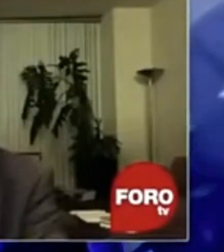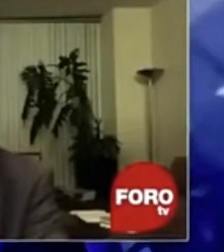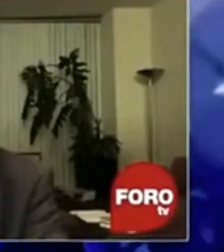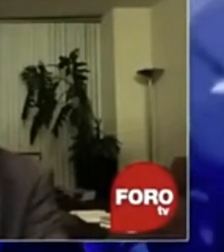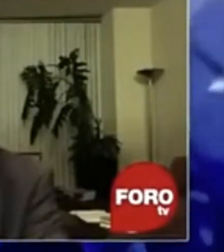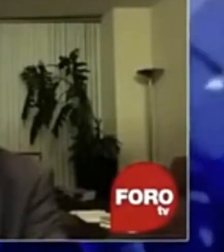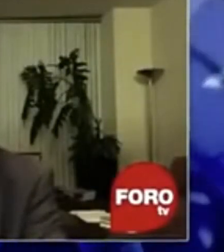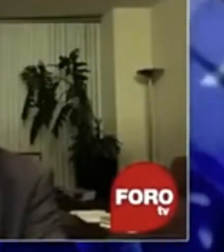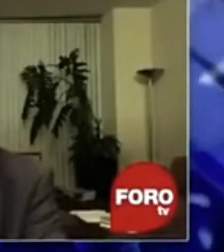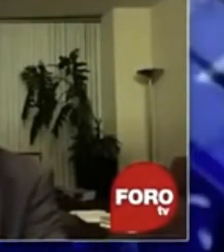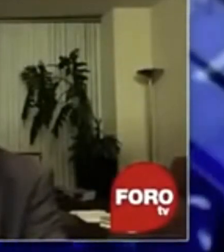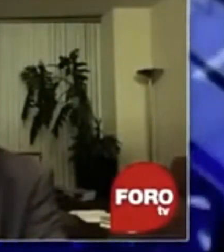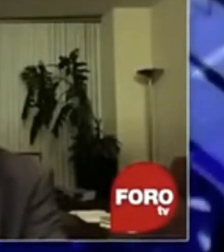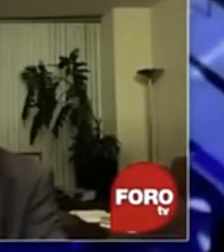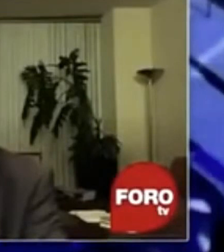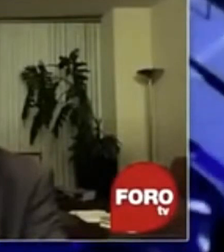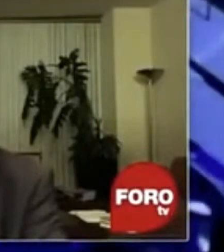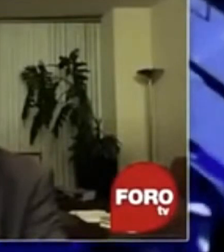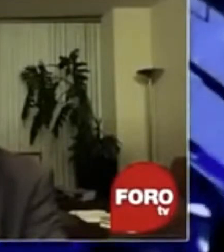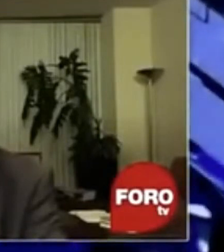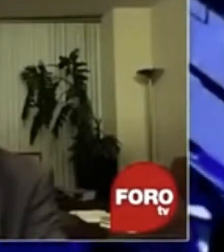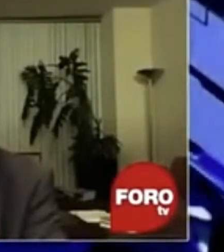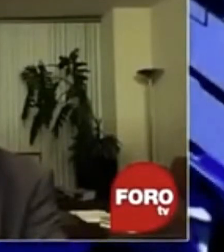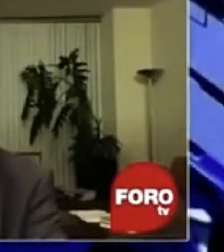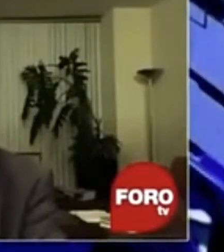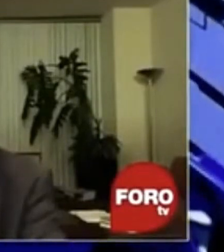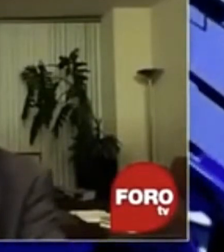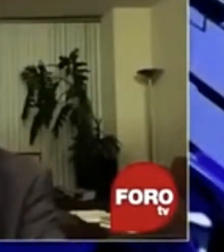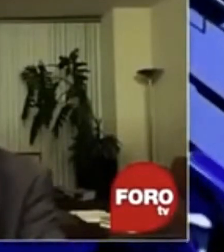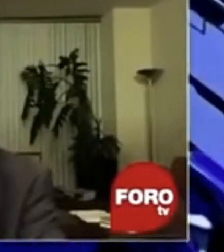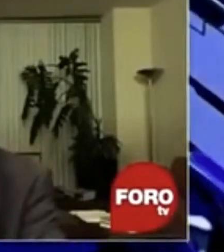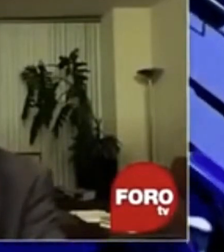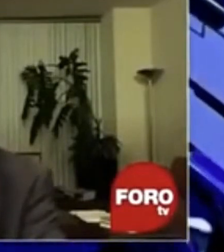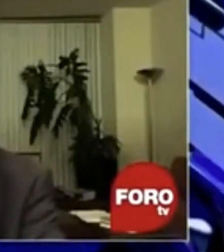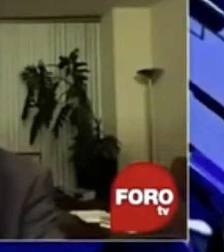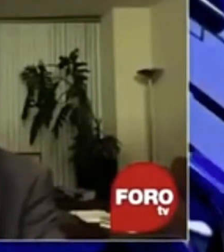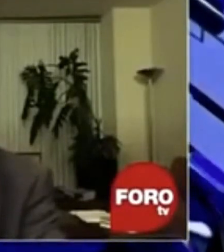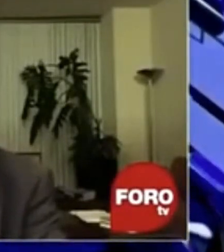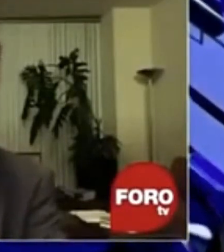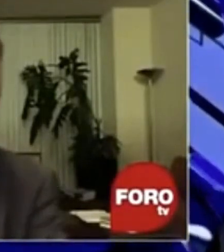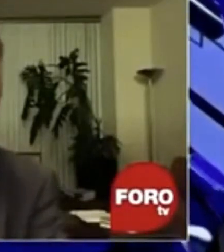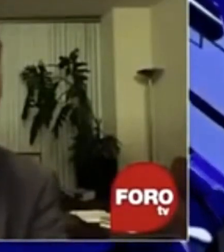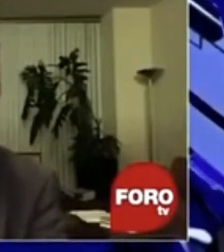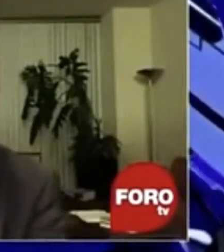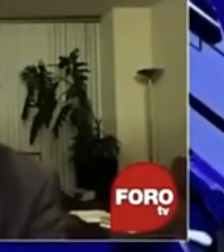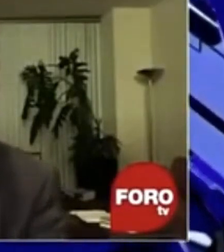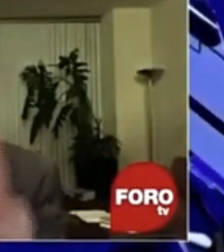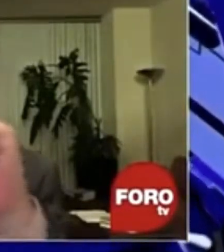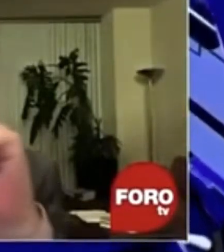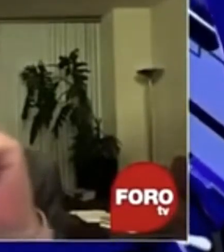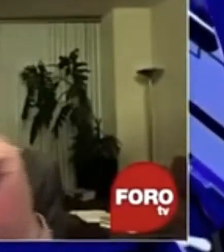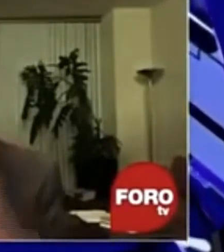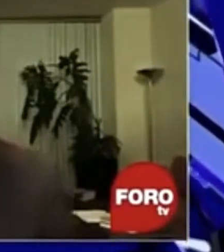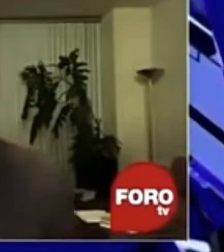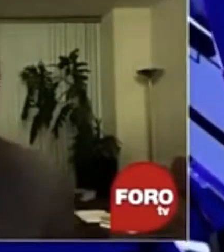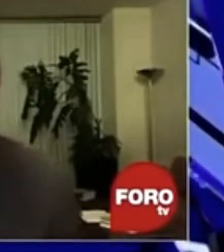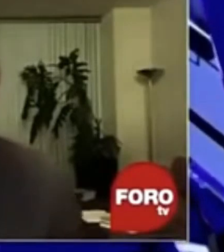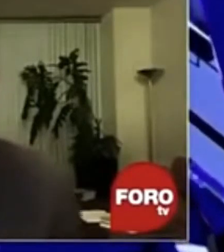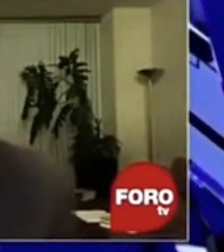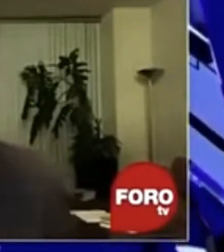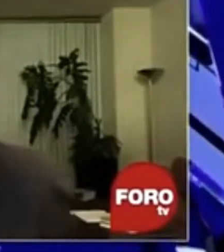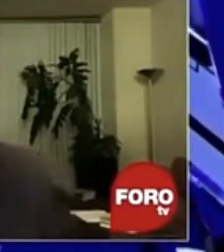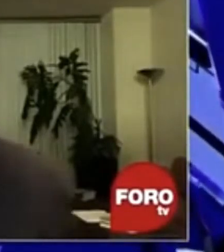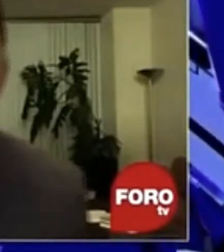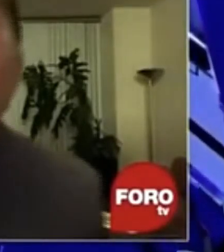equivoco. Y luego, gracias a Héctor y su amistad con Diodoro, creo que la pudimos mandar a otro pueblo un